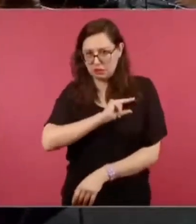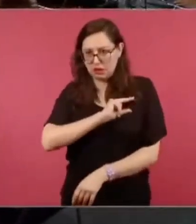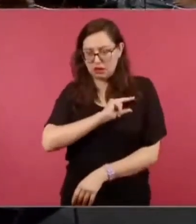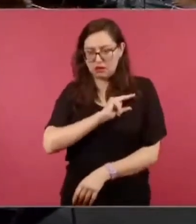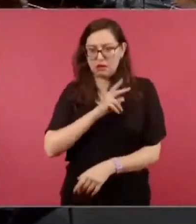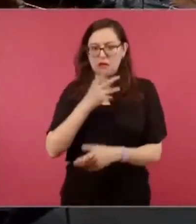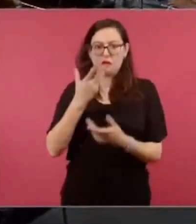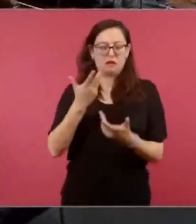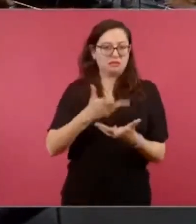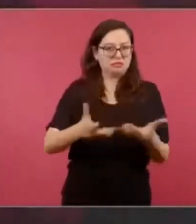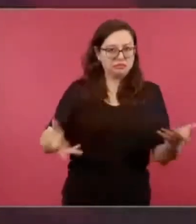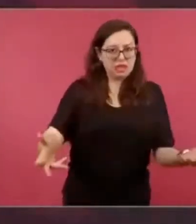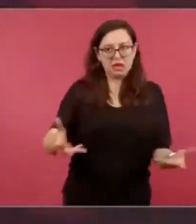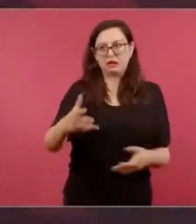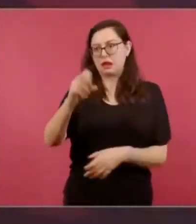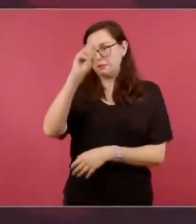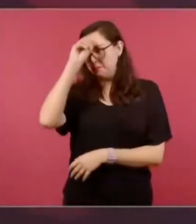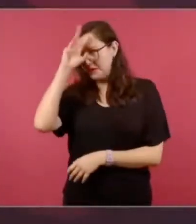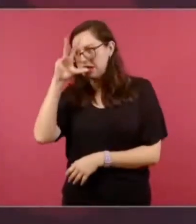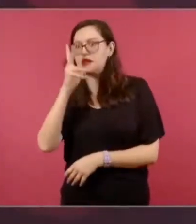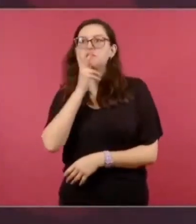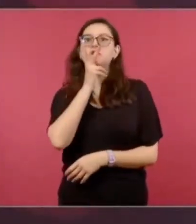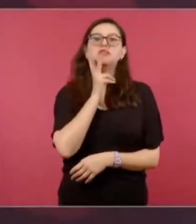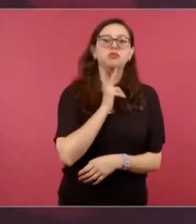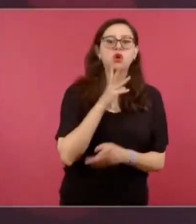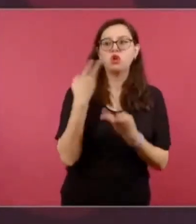los bancos,